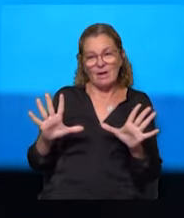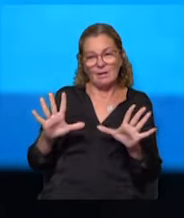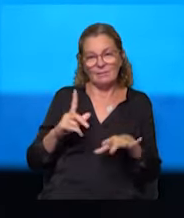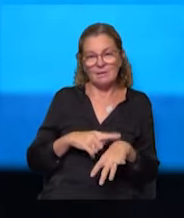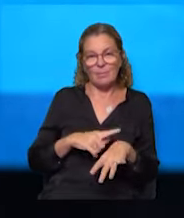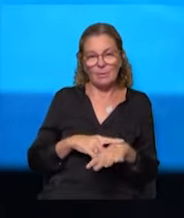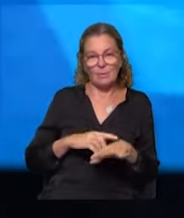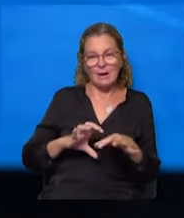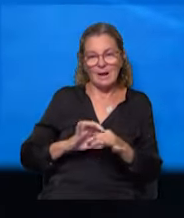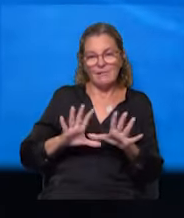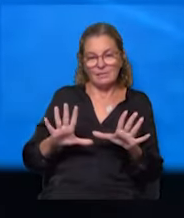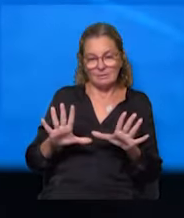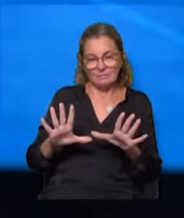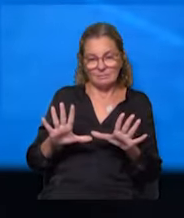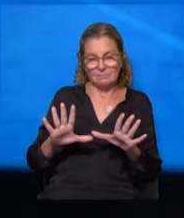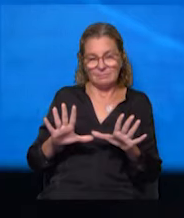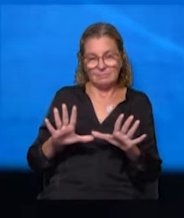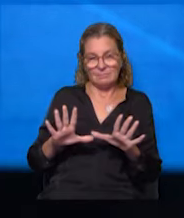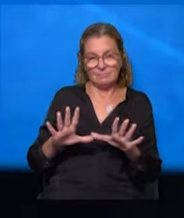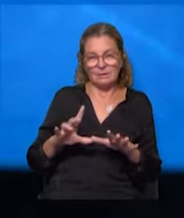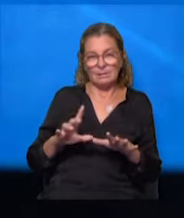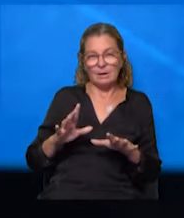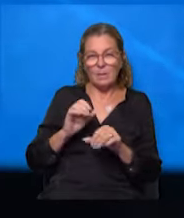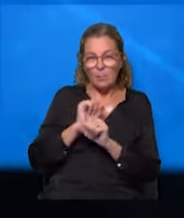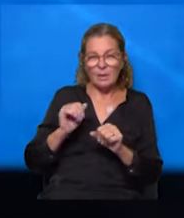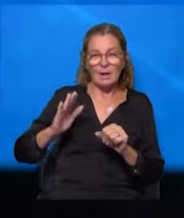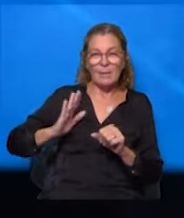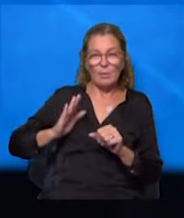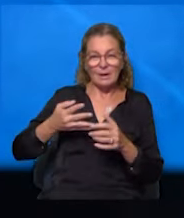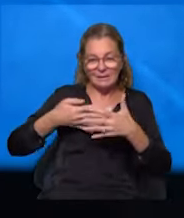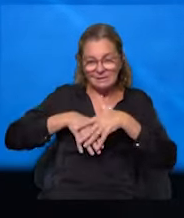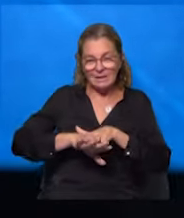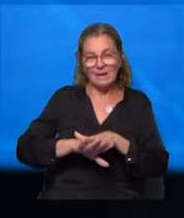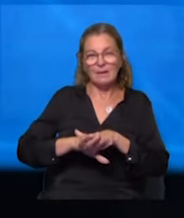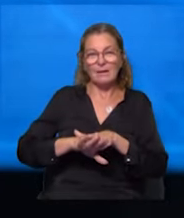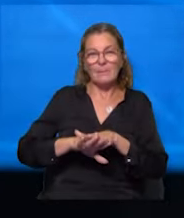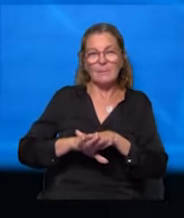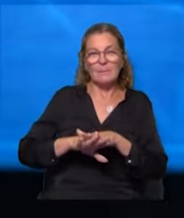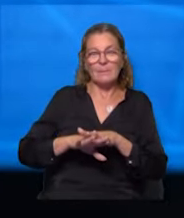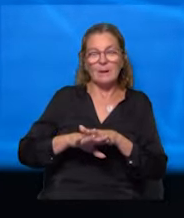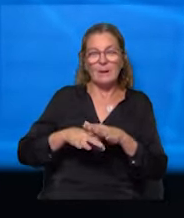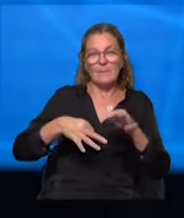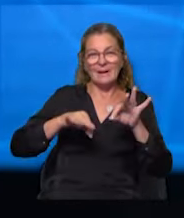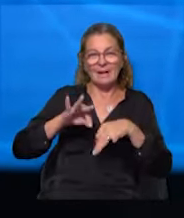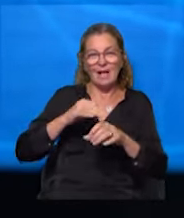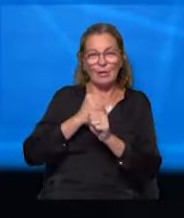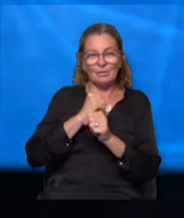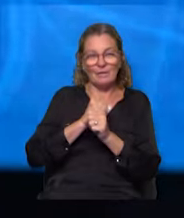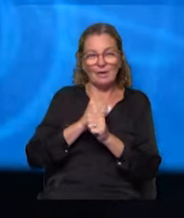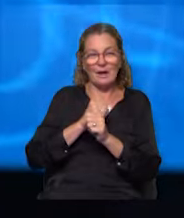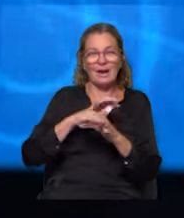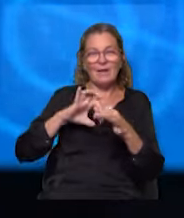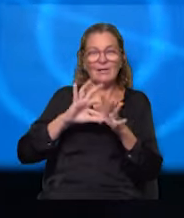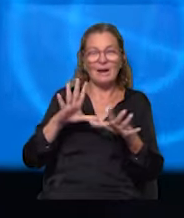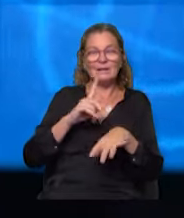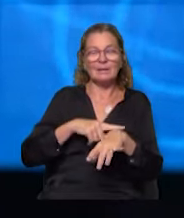tiempo liberar tiempo para que las mujeres puedan insertarse de manera más intensa en el mercado de trabajo liberar